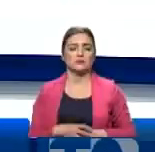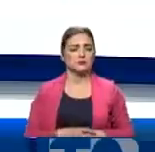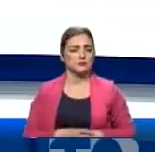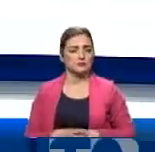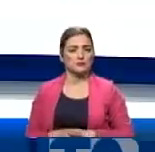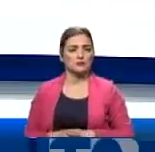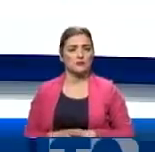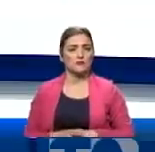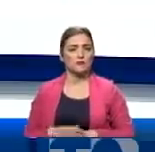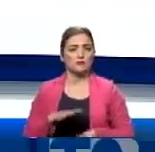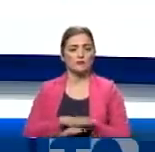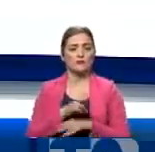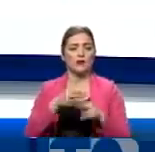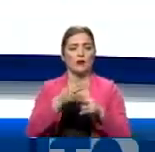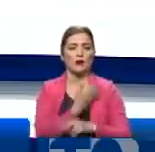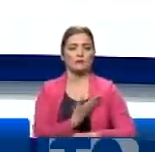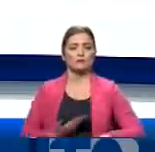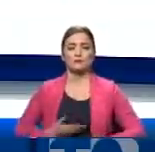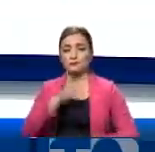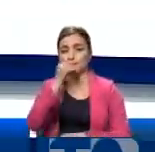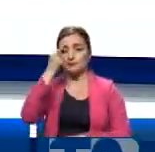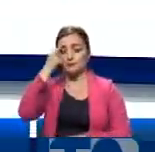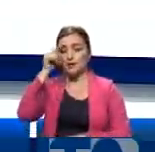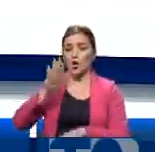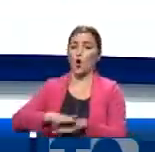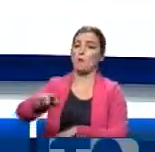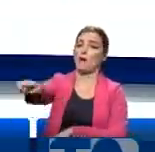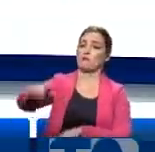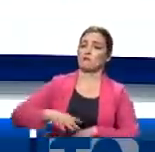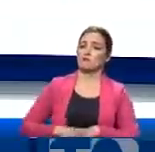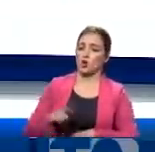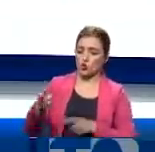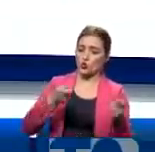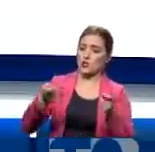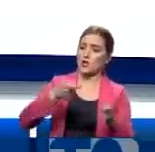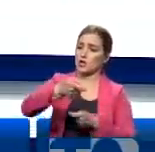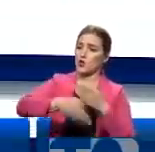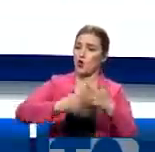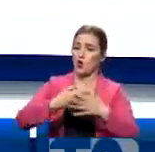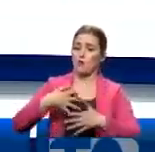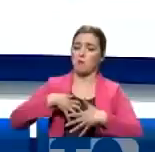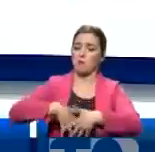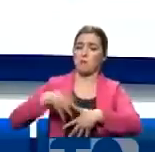Además, responsabilizó al expresidente Rafael Correa de encabezar estos hechos violentos.